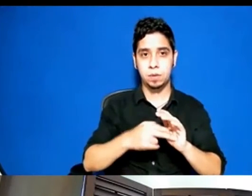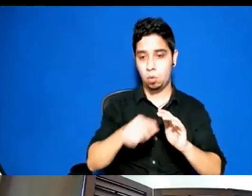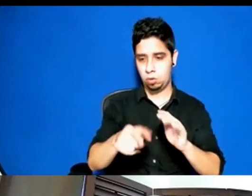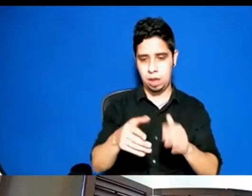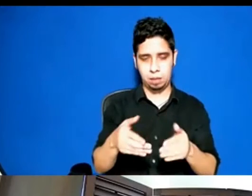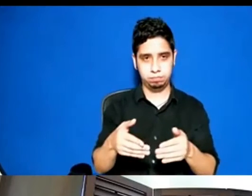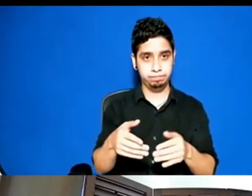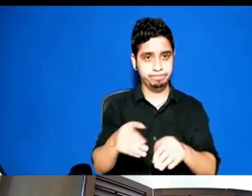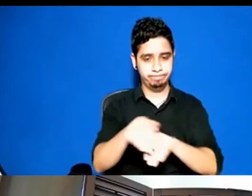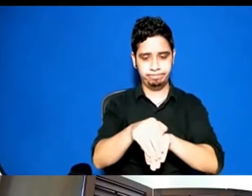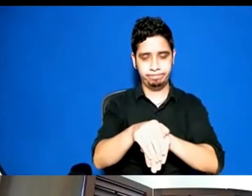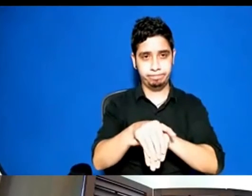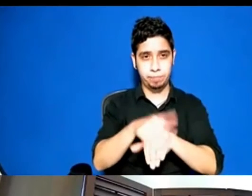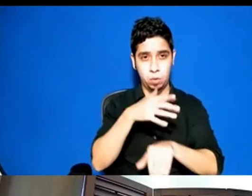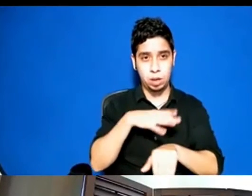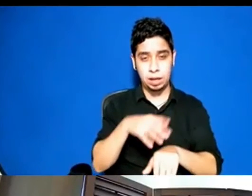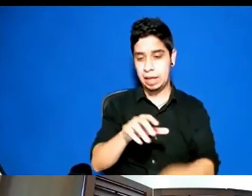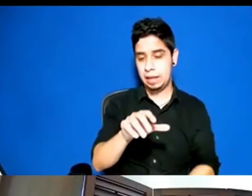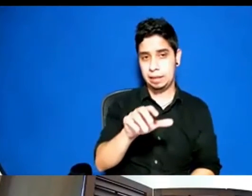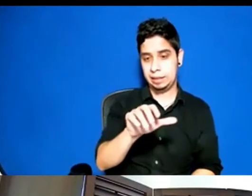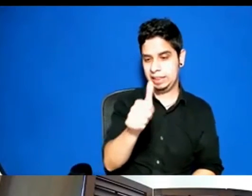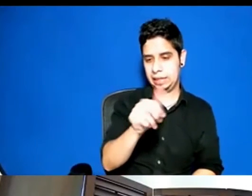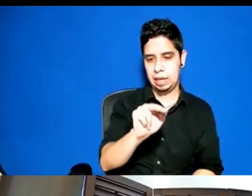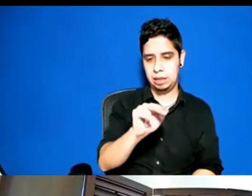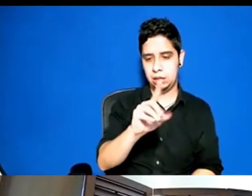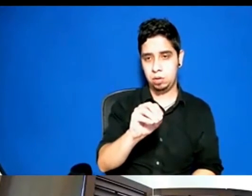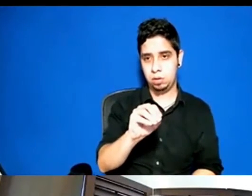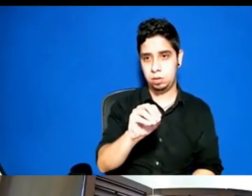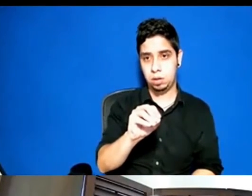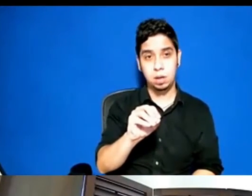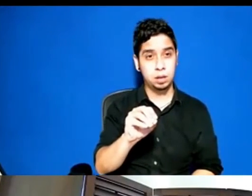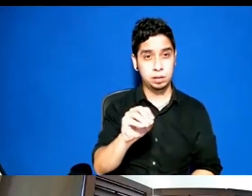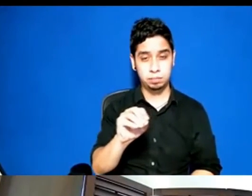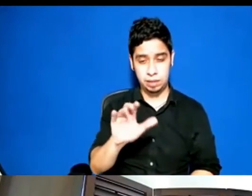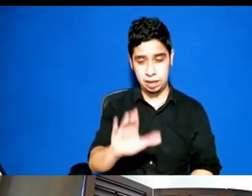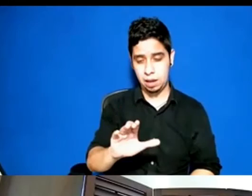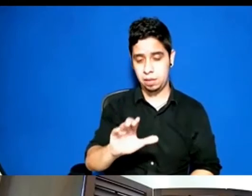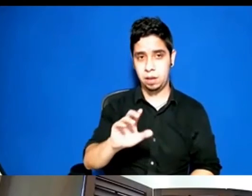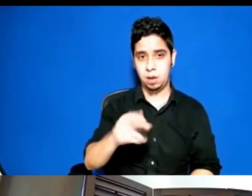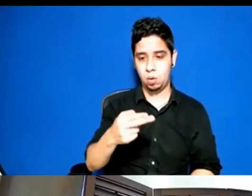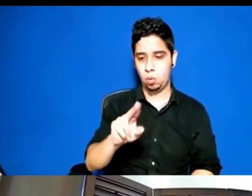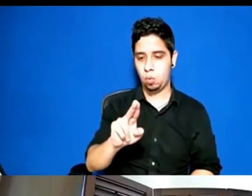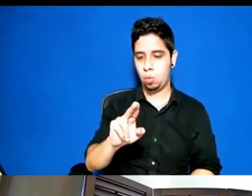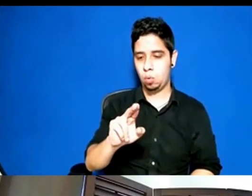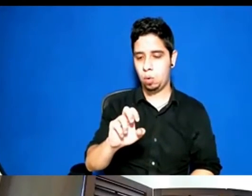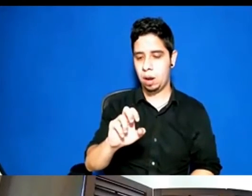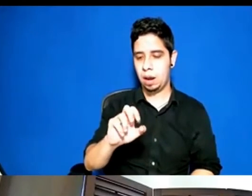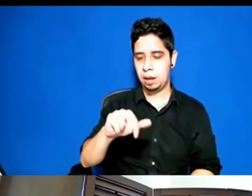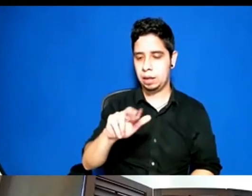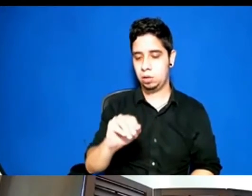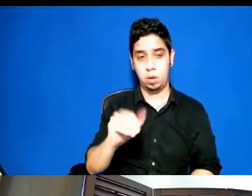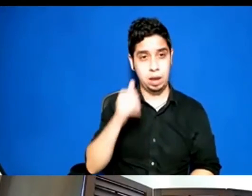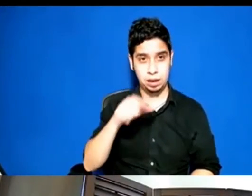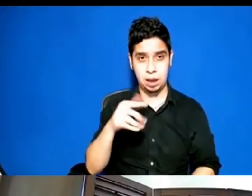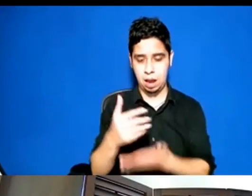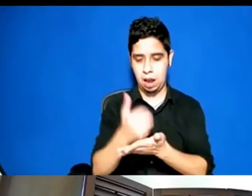nidos. De los 27 nidos, 10 eran de Huequito. Ella aprovechó el viaje. Le dijo, no, espérate un momento, aquí este